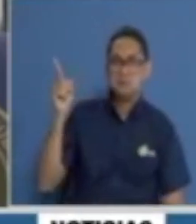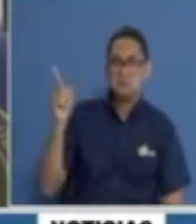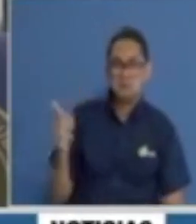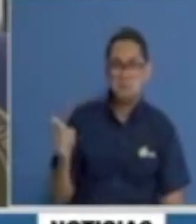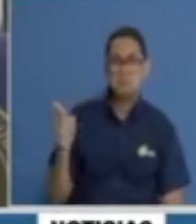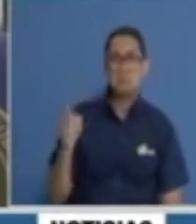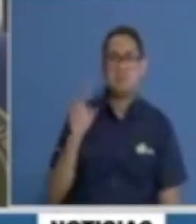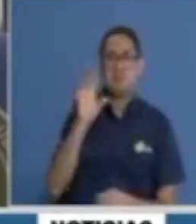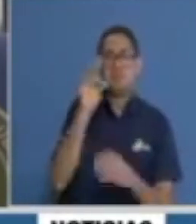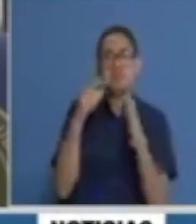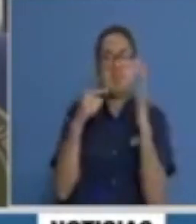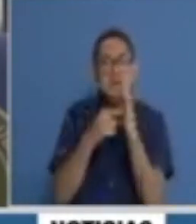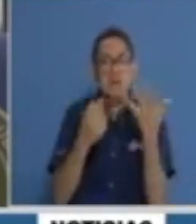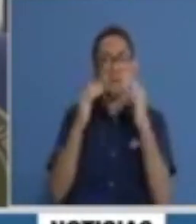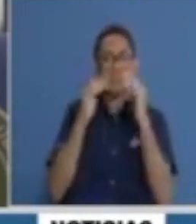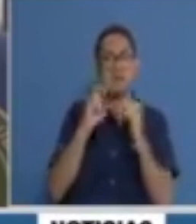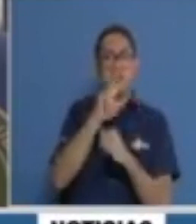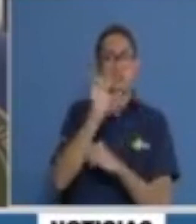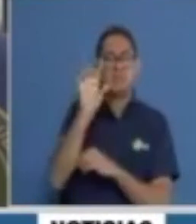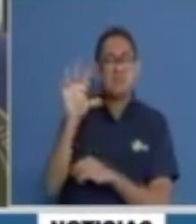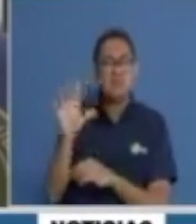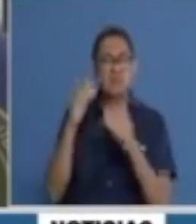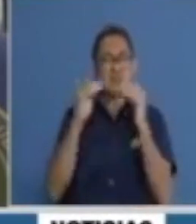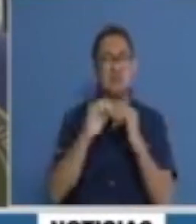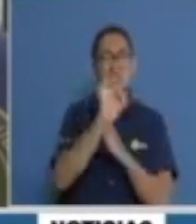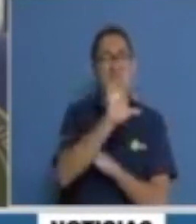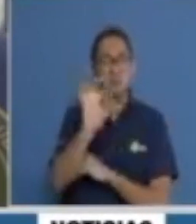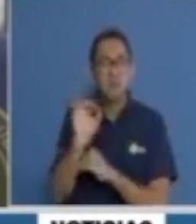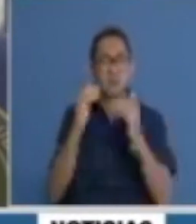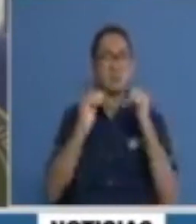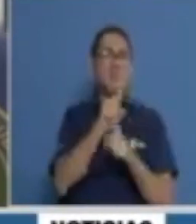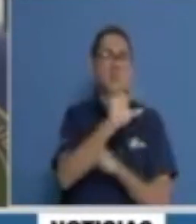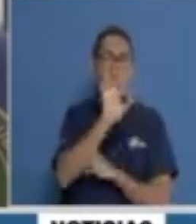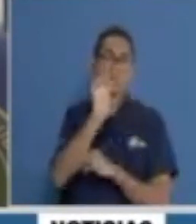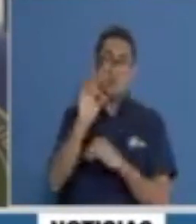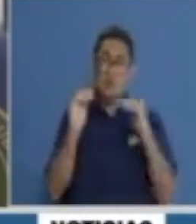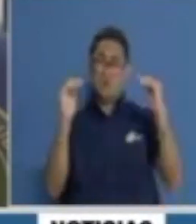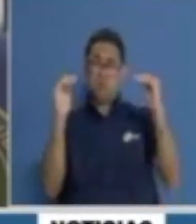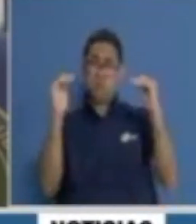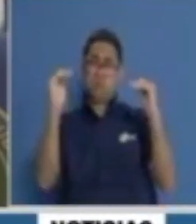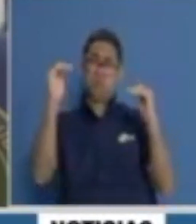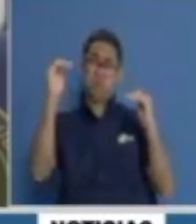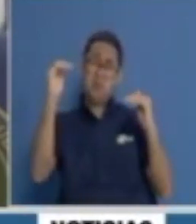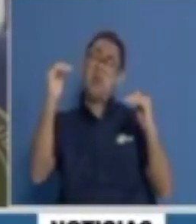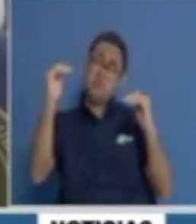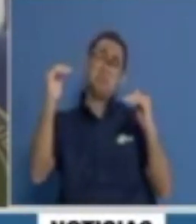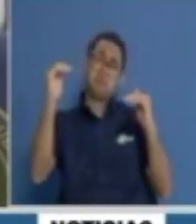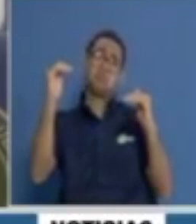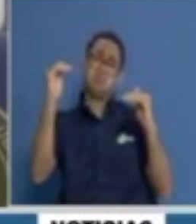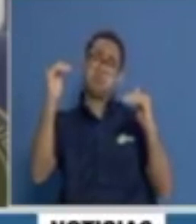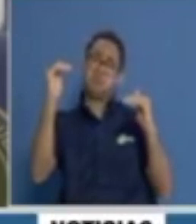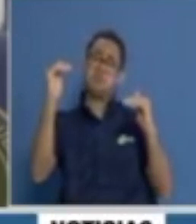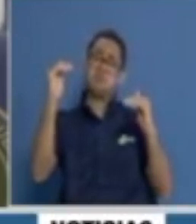defunciones acumuladas eran 197. La diferencia que corresponde no es tanto a casos evitados,